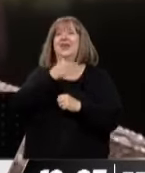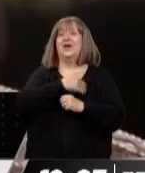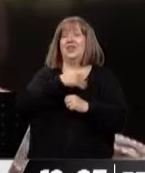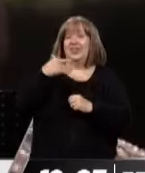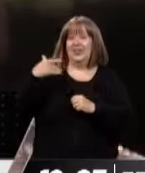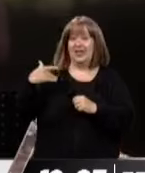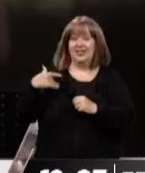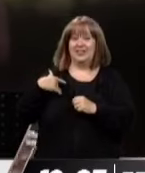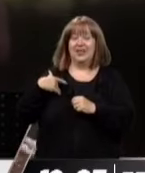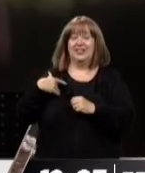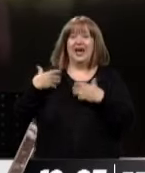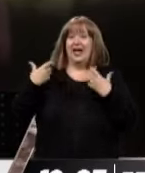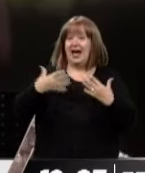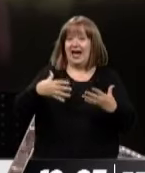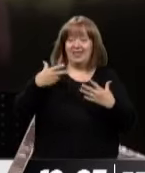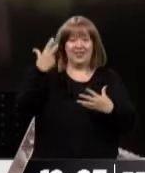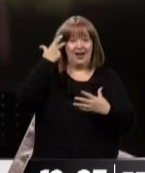Sí.